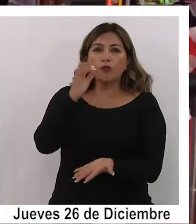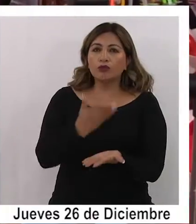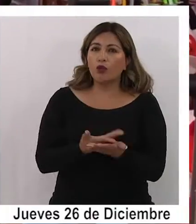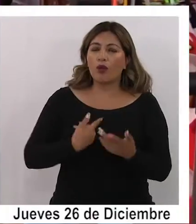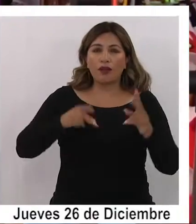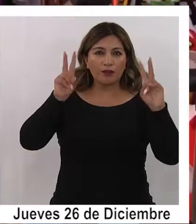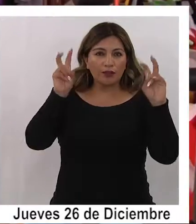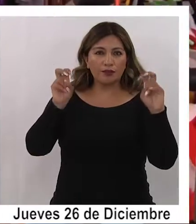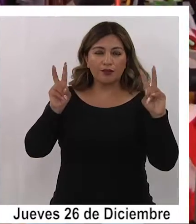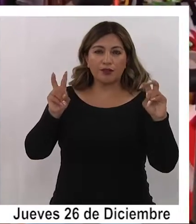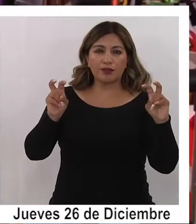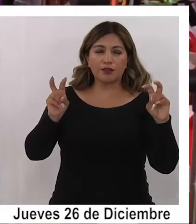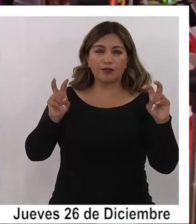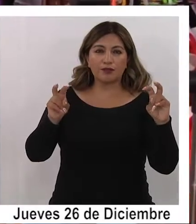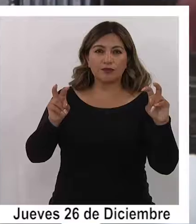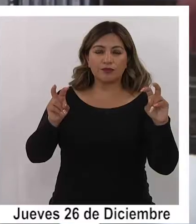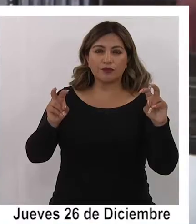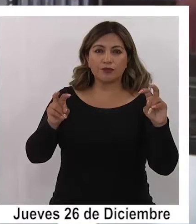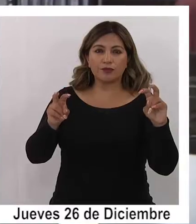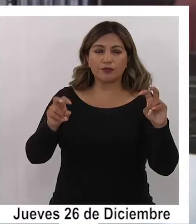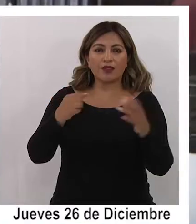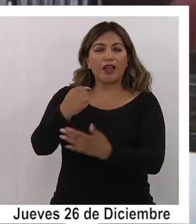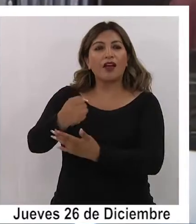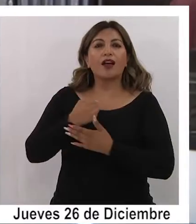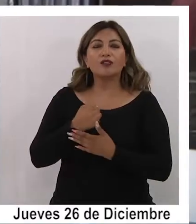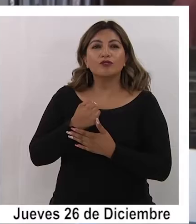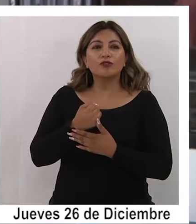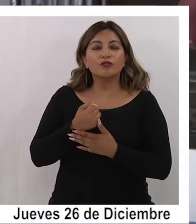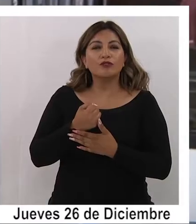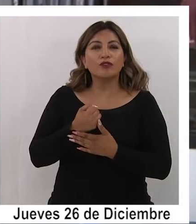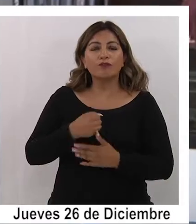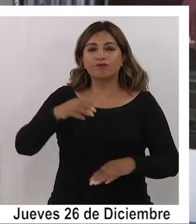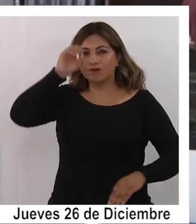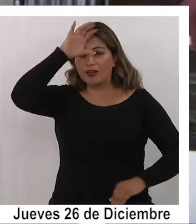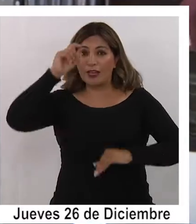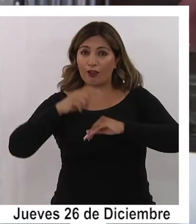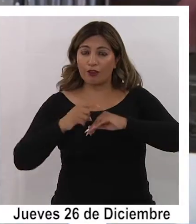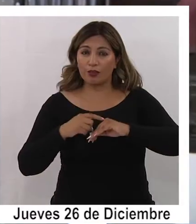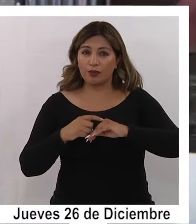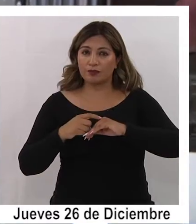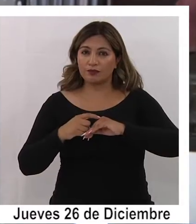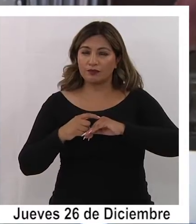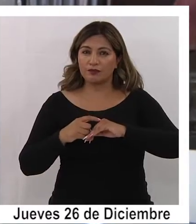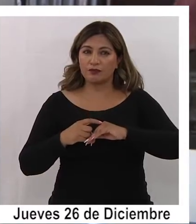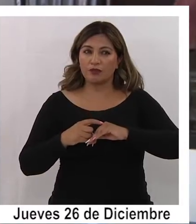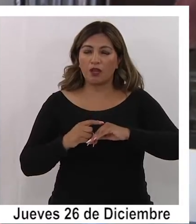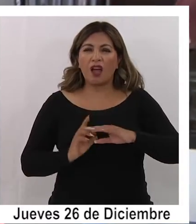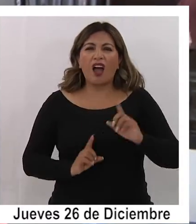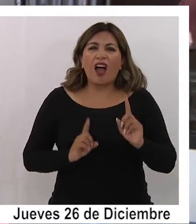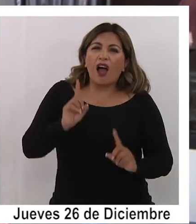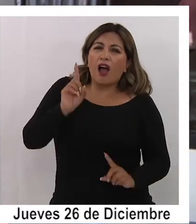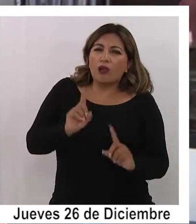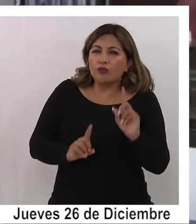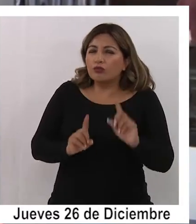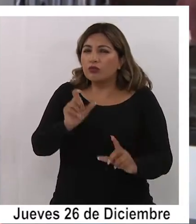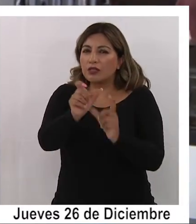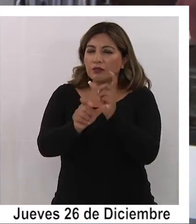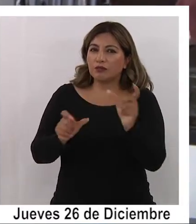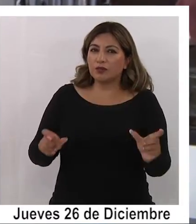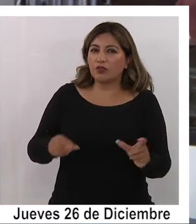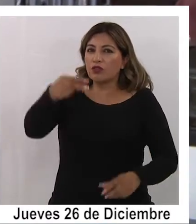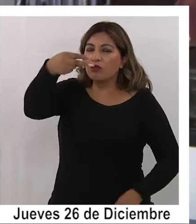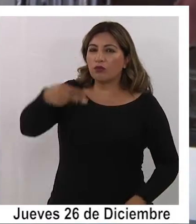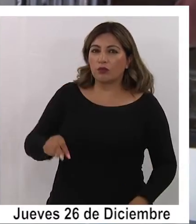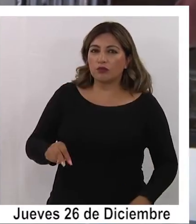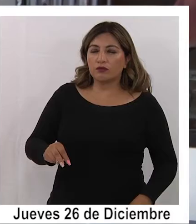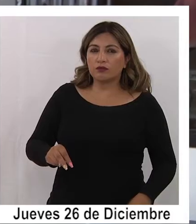toda la feria postuló al tema de la ayuda de emprende de Coyaguase. Creo que ha habido uno